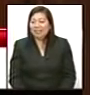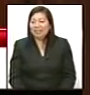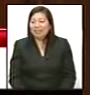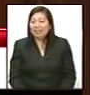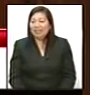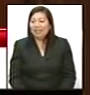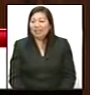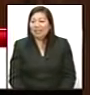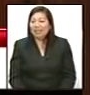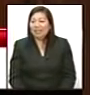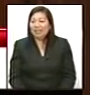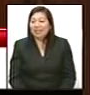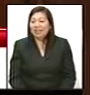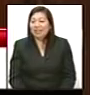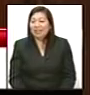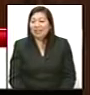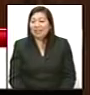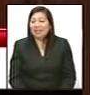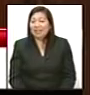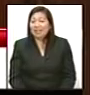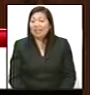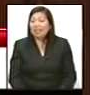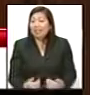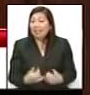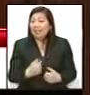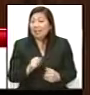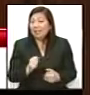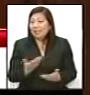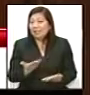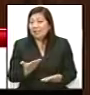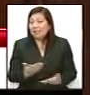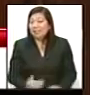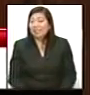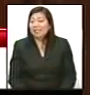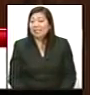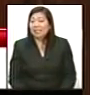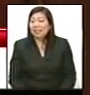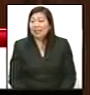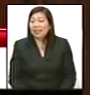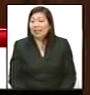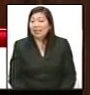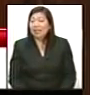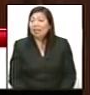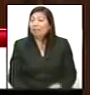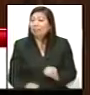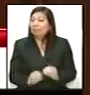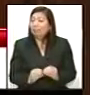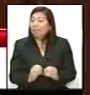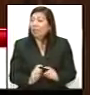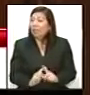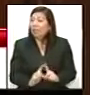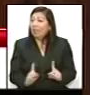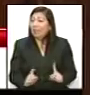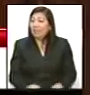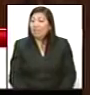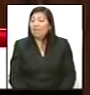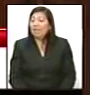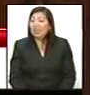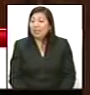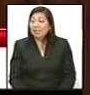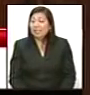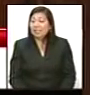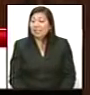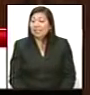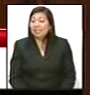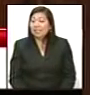en el nombre, tiene que haber, por lógica, un tratamiento diferenciado. Un